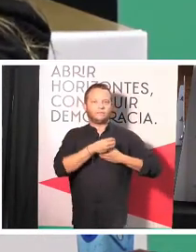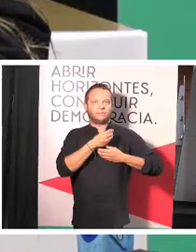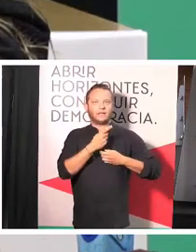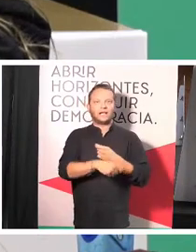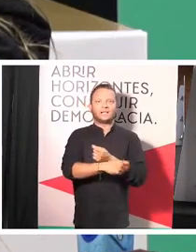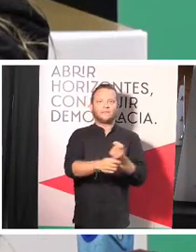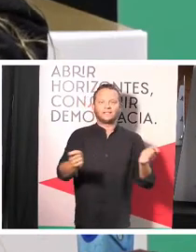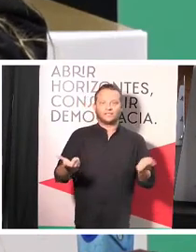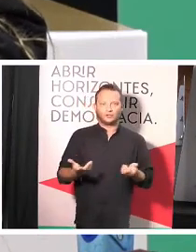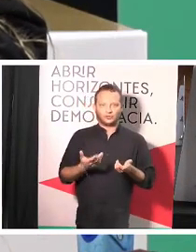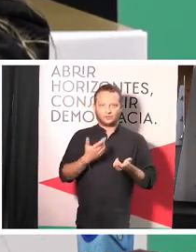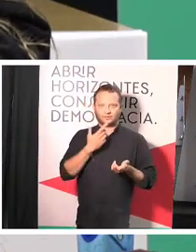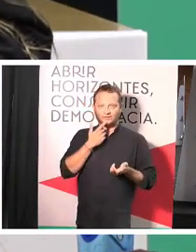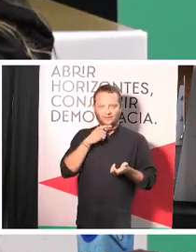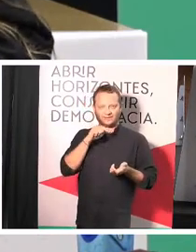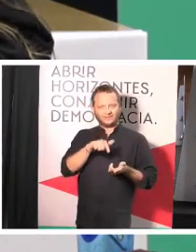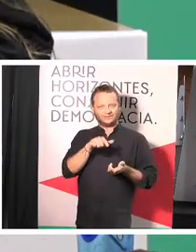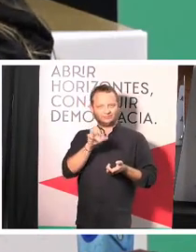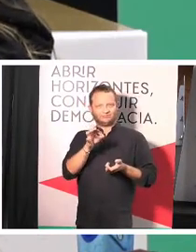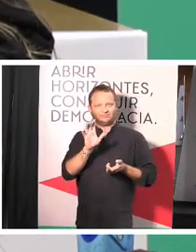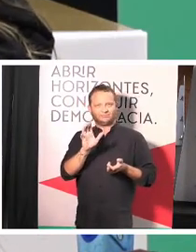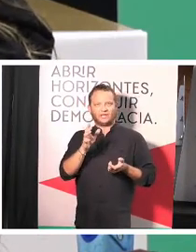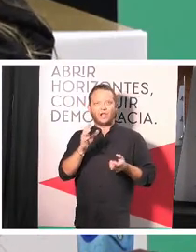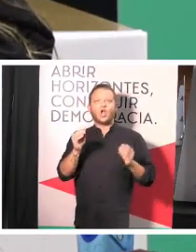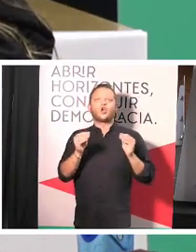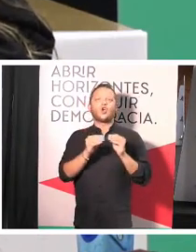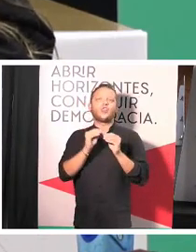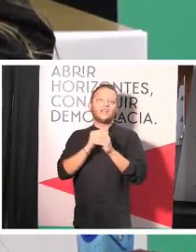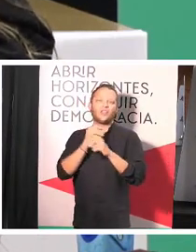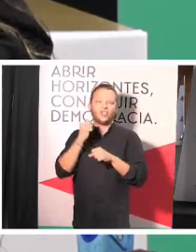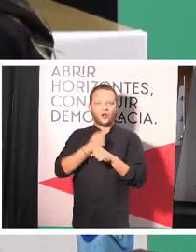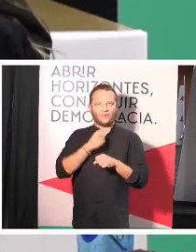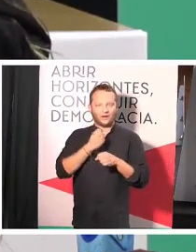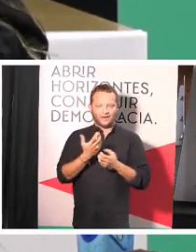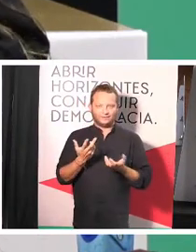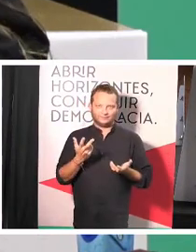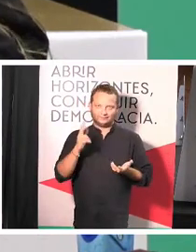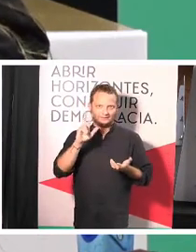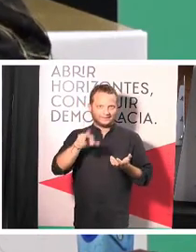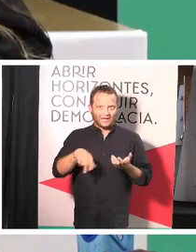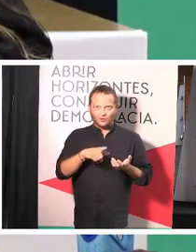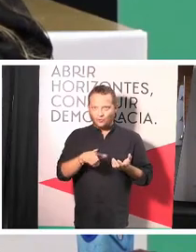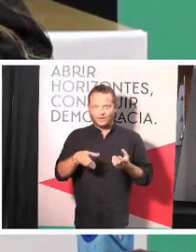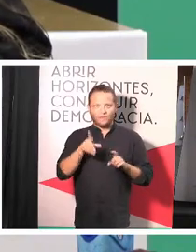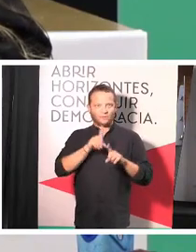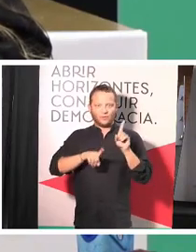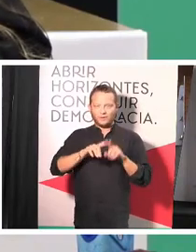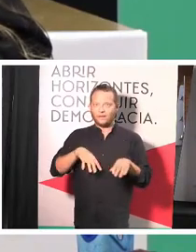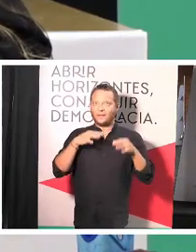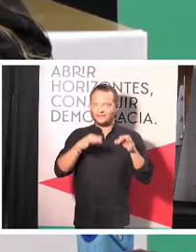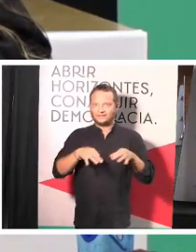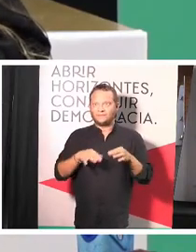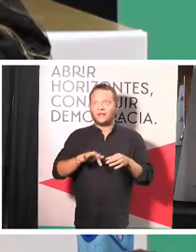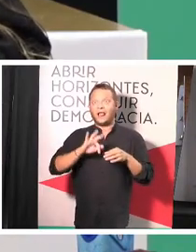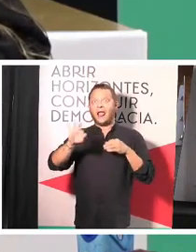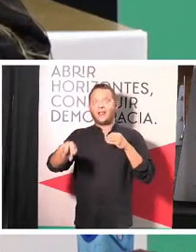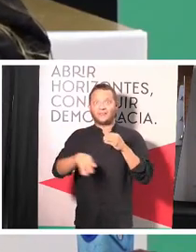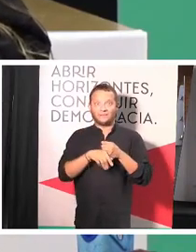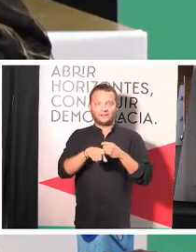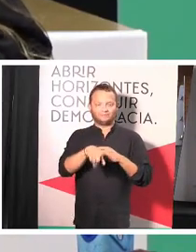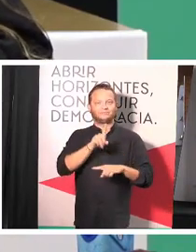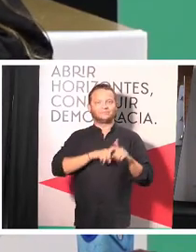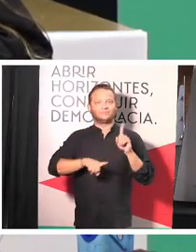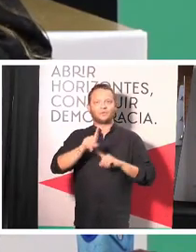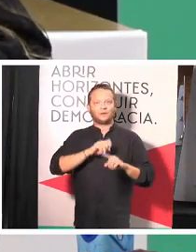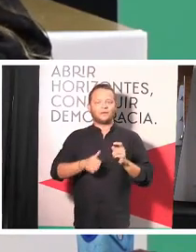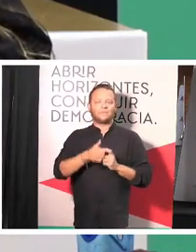repartiendo y que lo dicen, pues dicen que esto es conciliación laboral, ¿no? Es decir, ya no tenemos solo el problema de siempre, sino que además este problema se